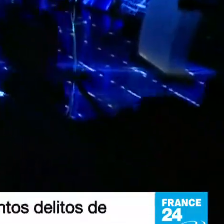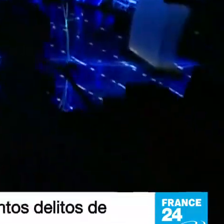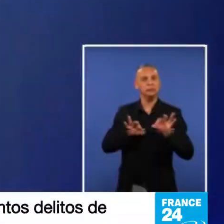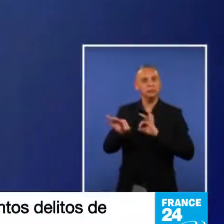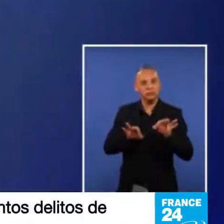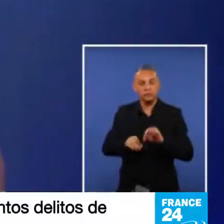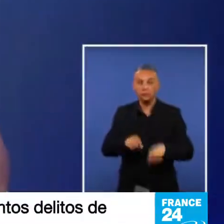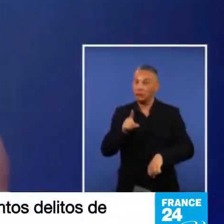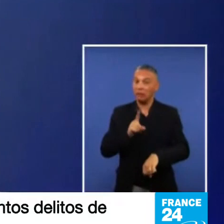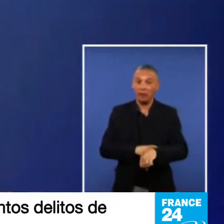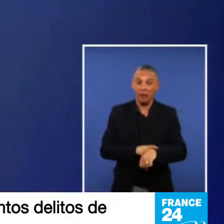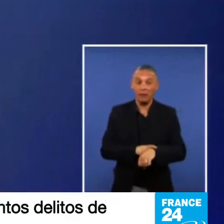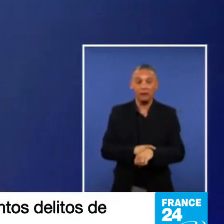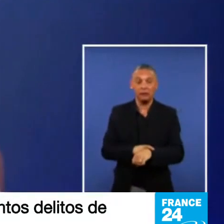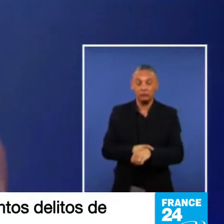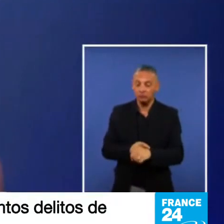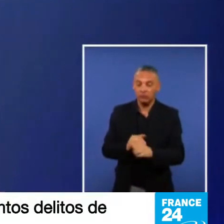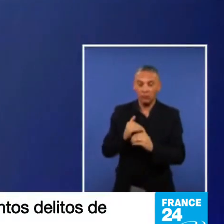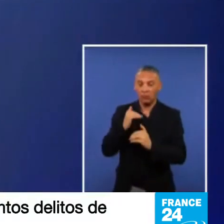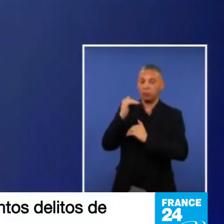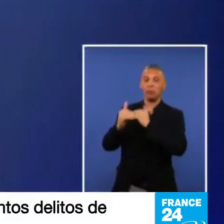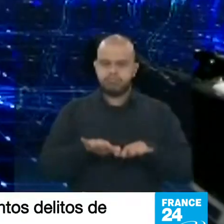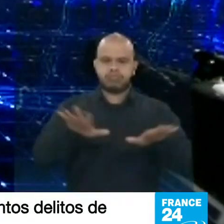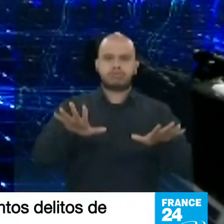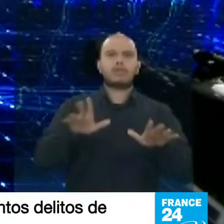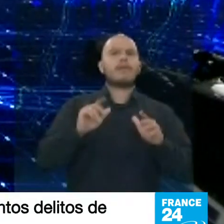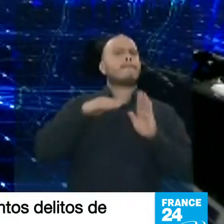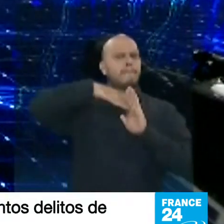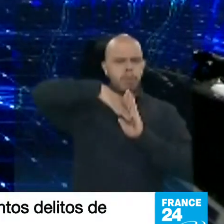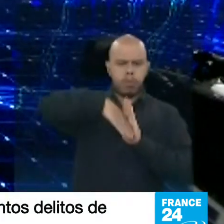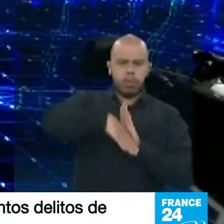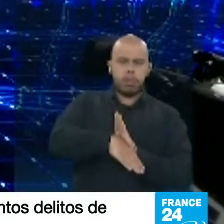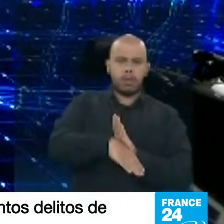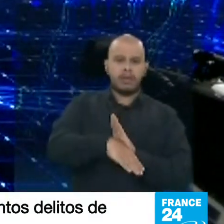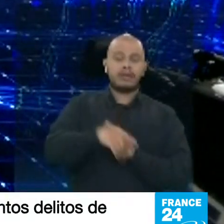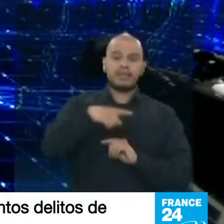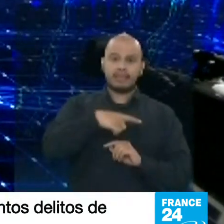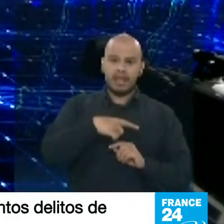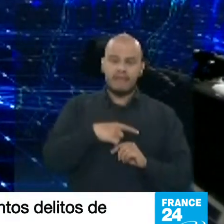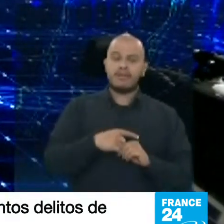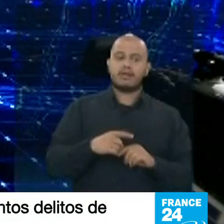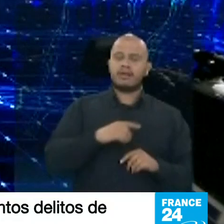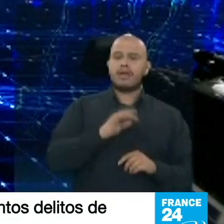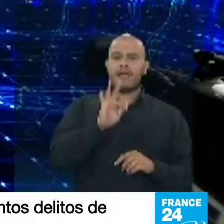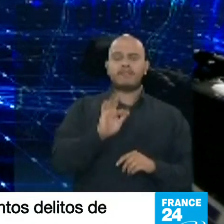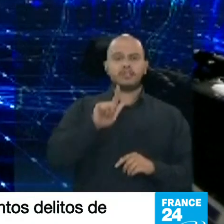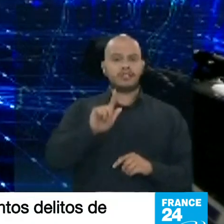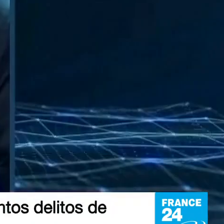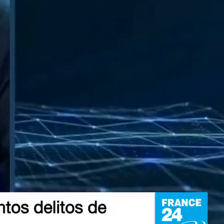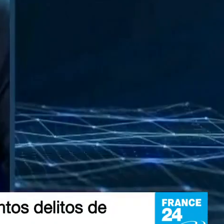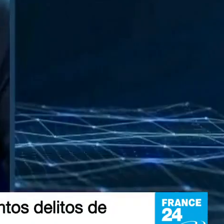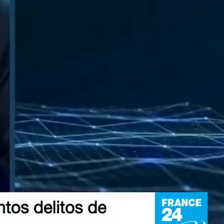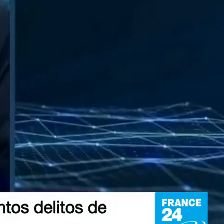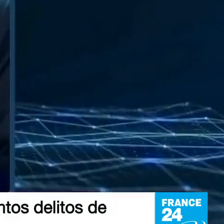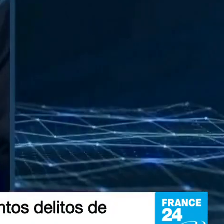planalto el medio ambiente la religión la equidad de género y las políticas públicas me dieron la conversación entre los políticos pero los